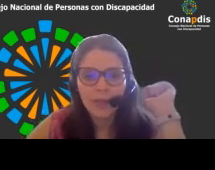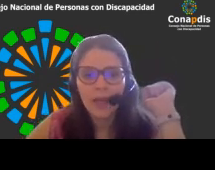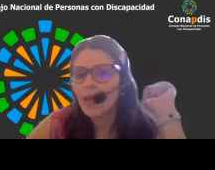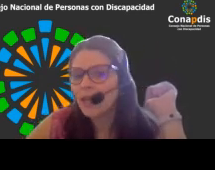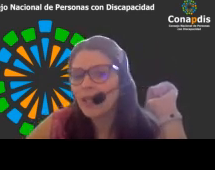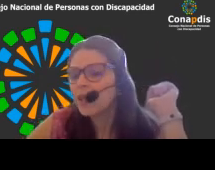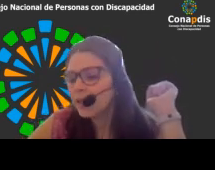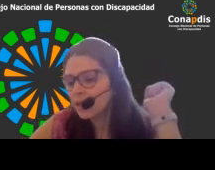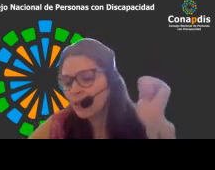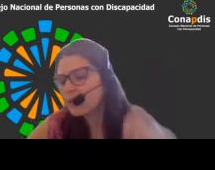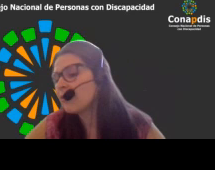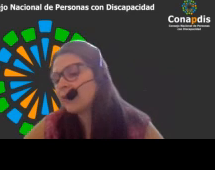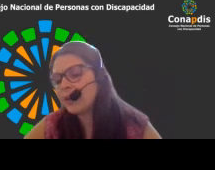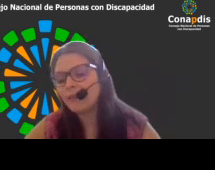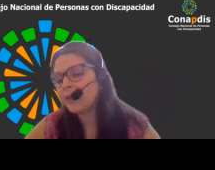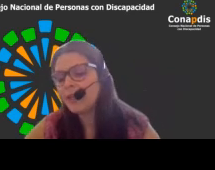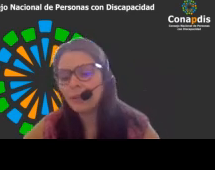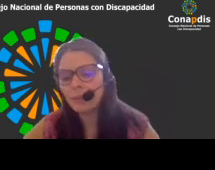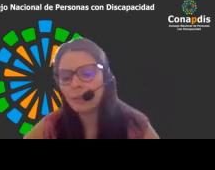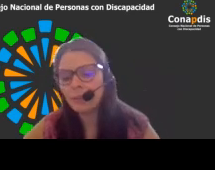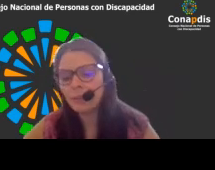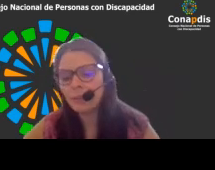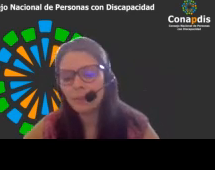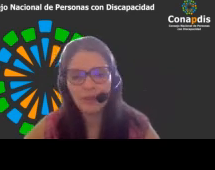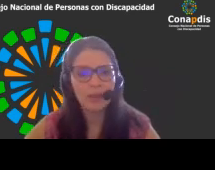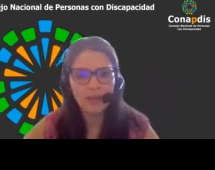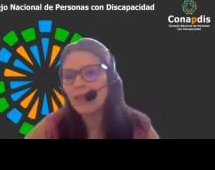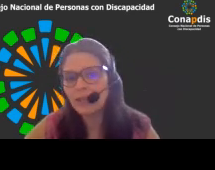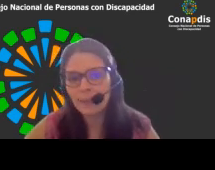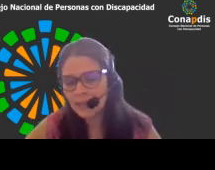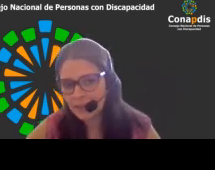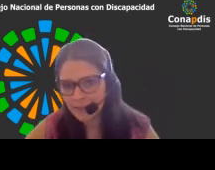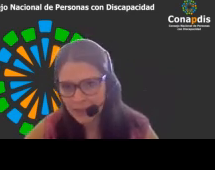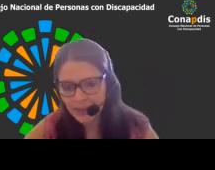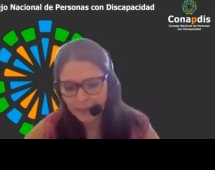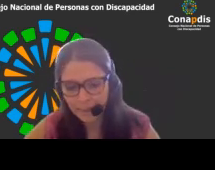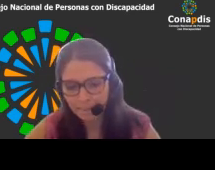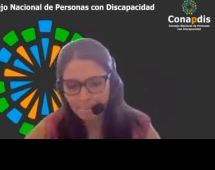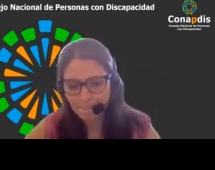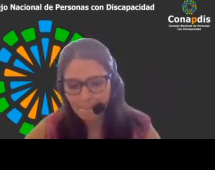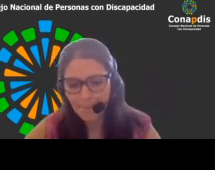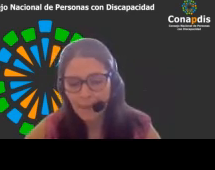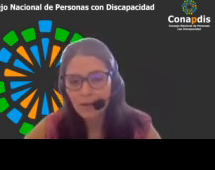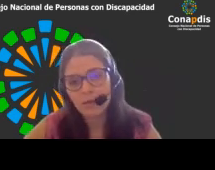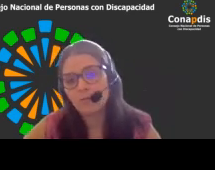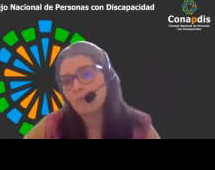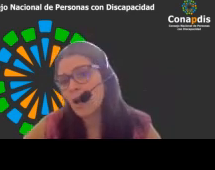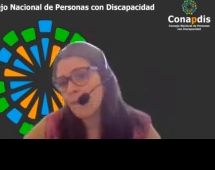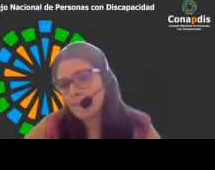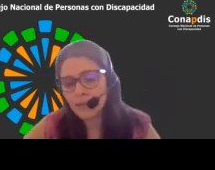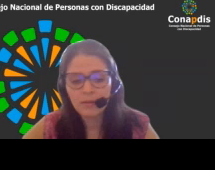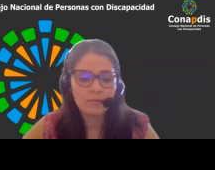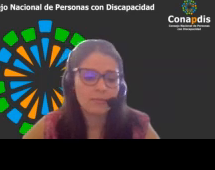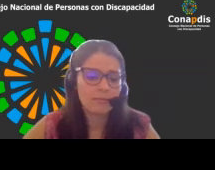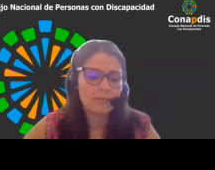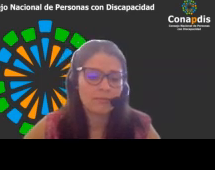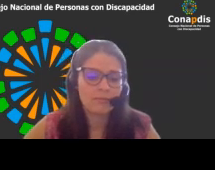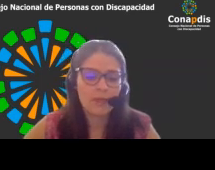en algo qué tiene que tener esa feria de emprendimiento si tiene discapacidad física